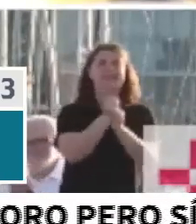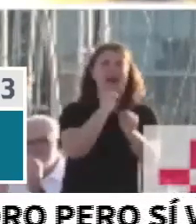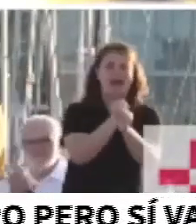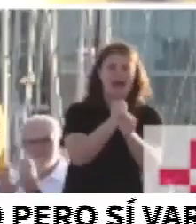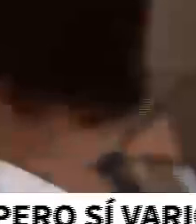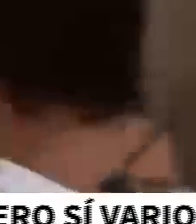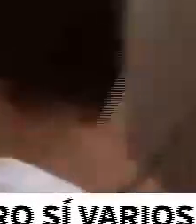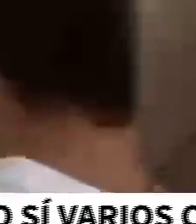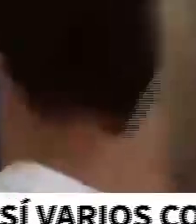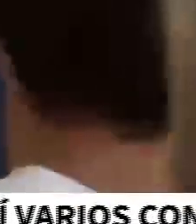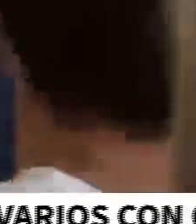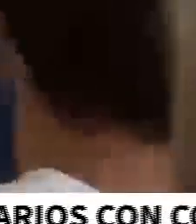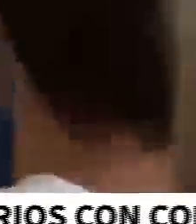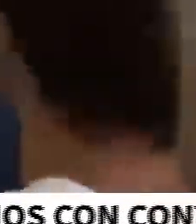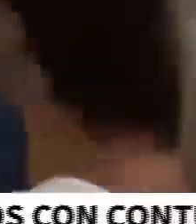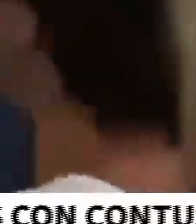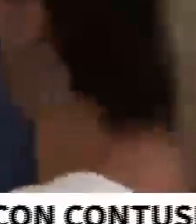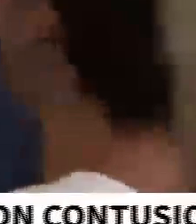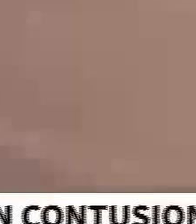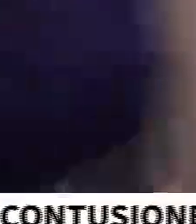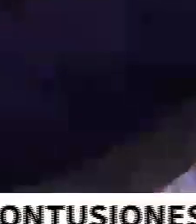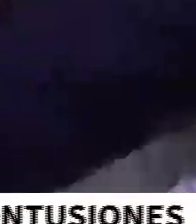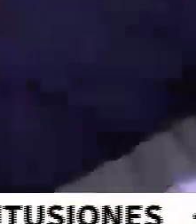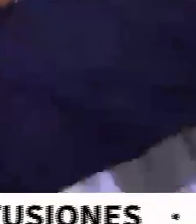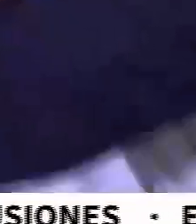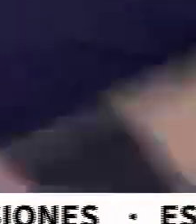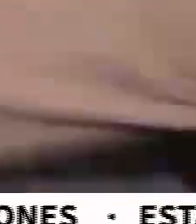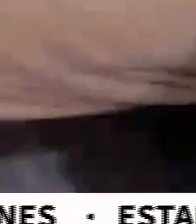en España. Por delante queda todavía mucha campaña,